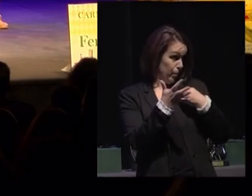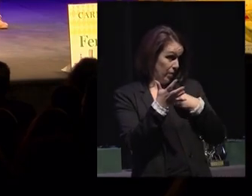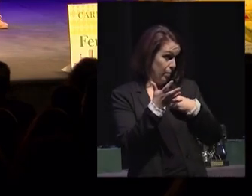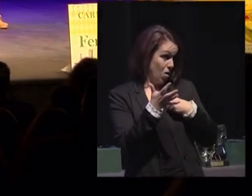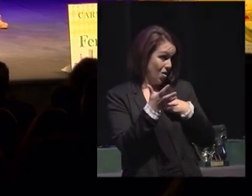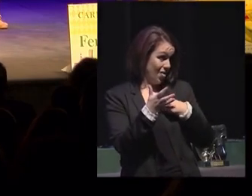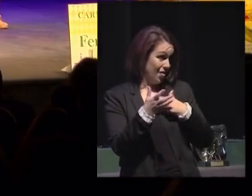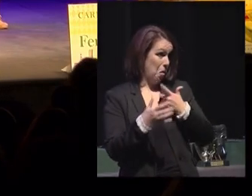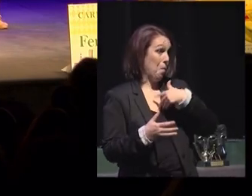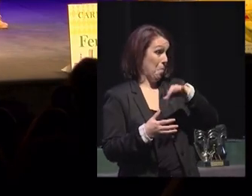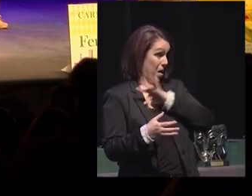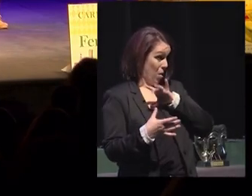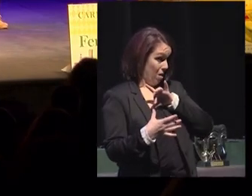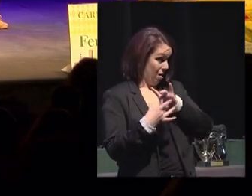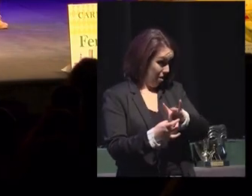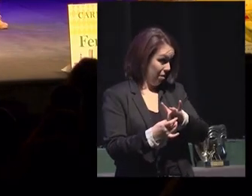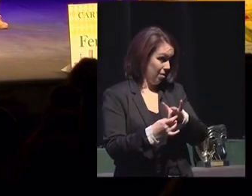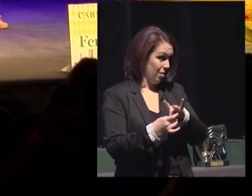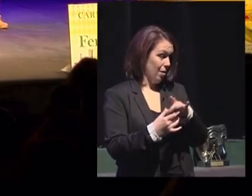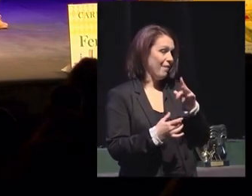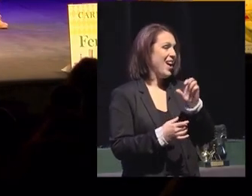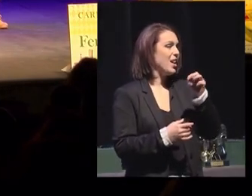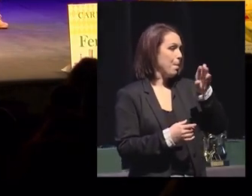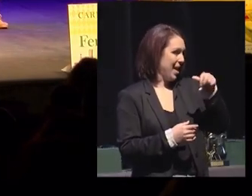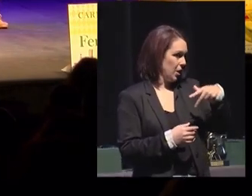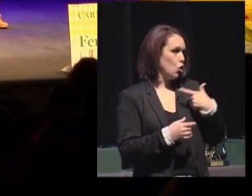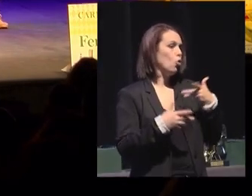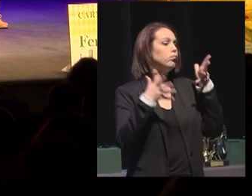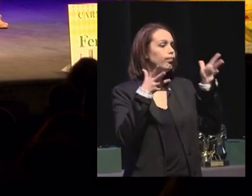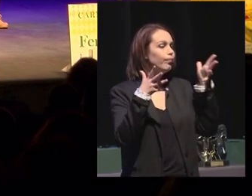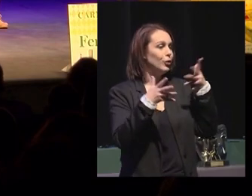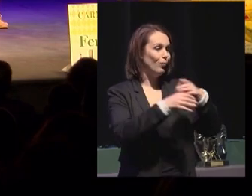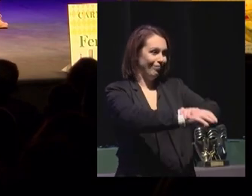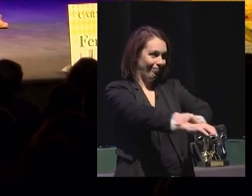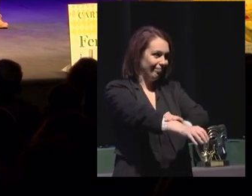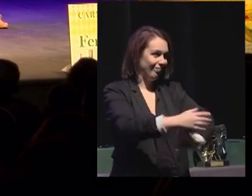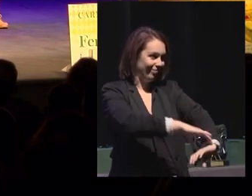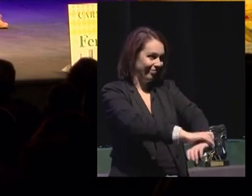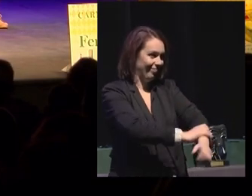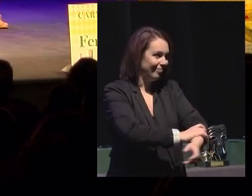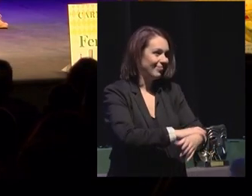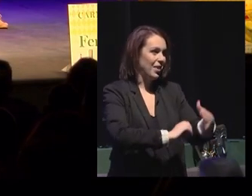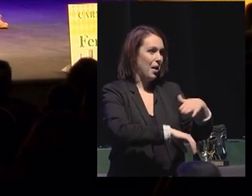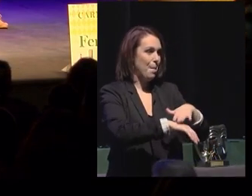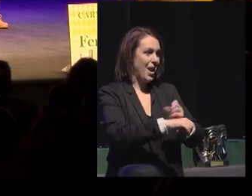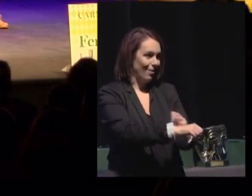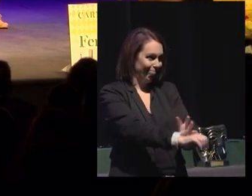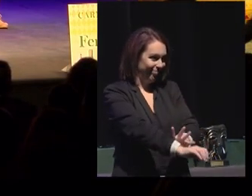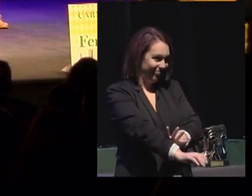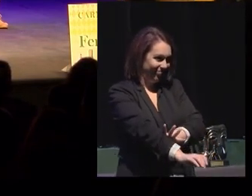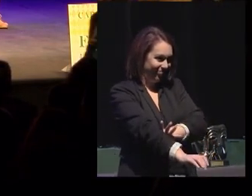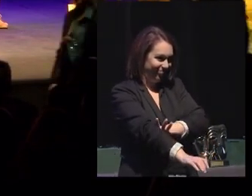habéis recibido el primer premio Fermín Salvochea y yo os recomiendo que os remanguéis un poquito para dejar que los vellitos se pongan de